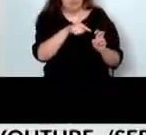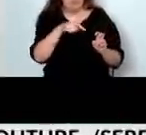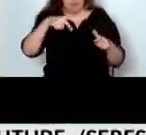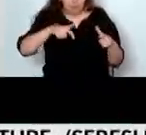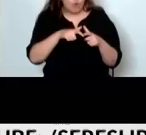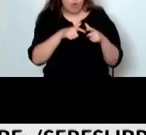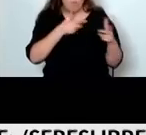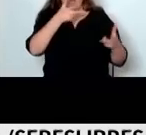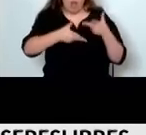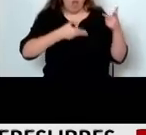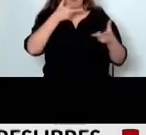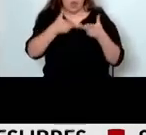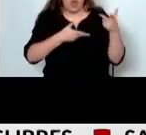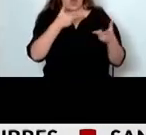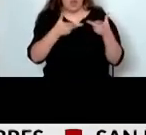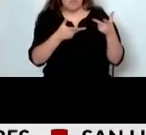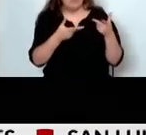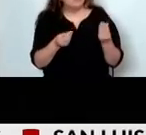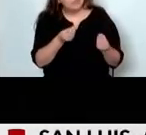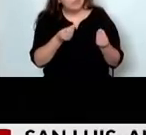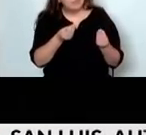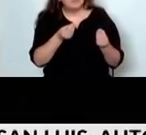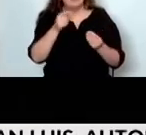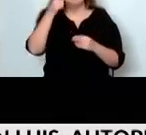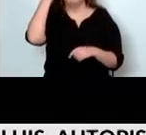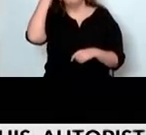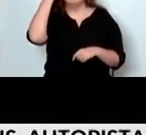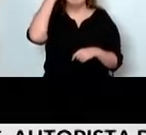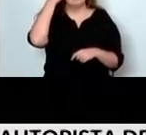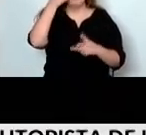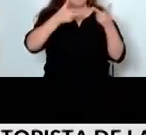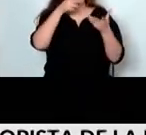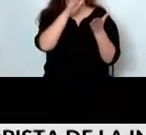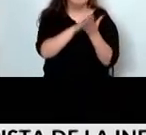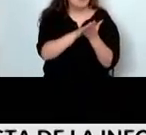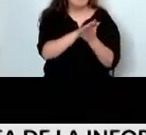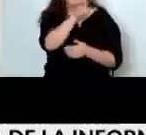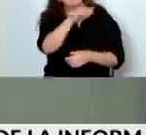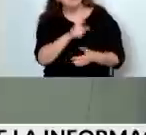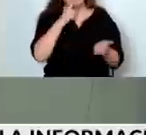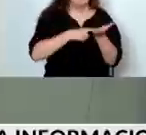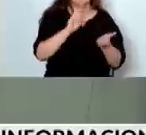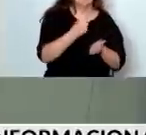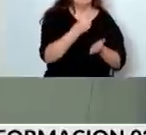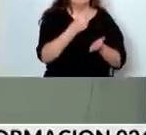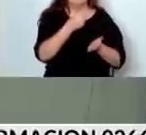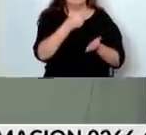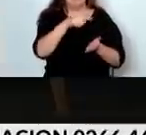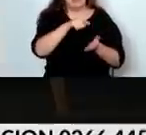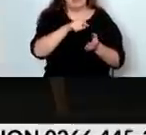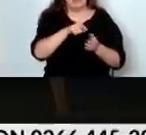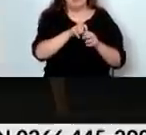mucho acá, que es mejor no hablar de suicidio porque hablar de suicidio genera que la gente entonces se suicide más.